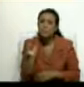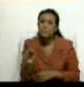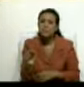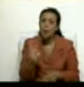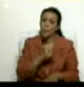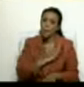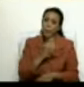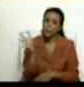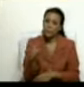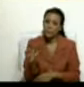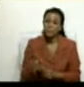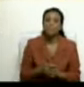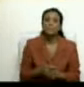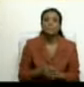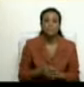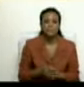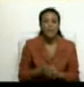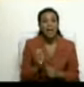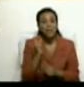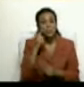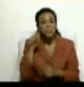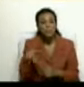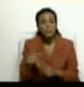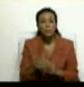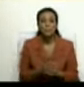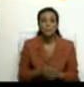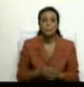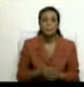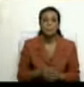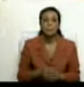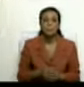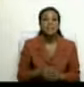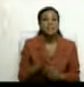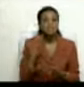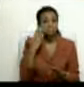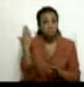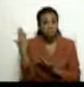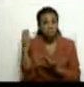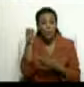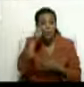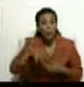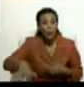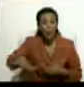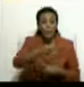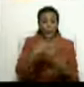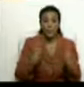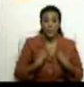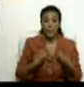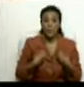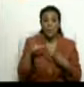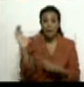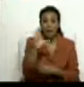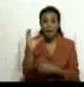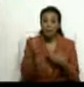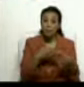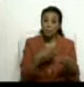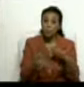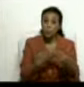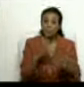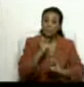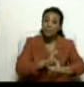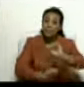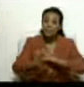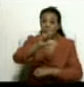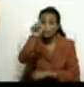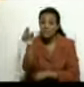de Venezuela. Venezuela nace en el Esequibo. Así es, escuchábamos al pueblo de Caracas en defensa del